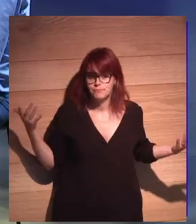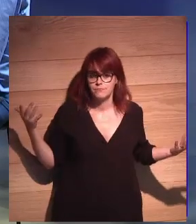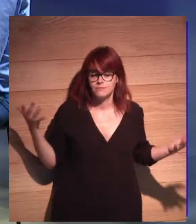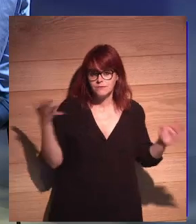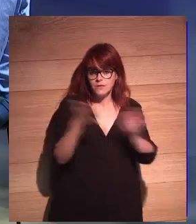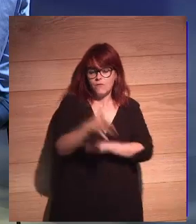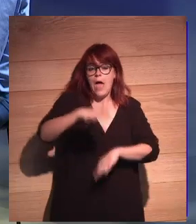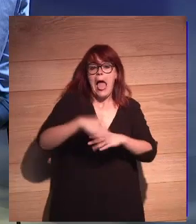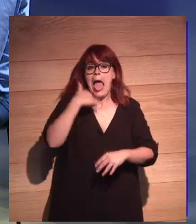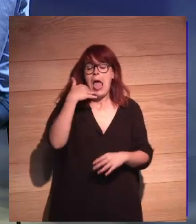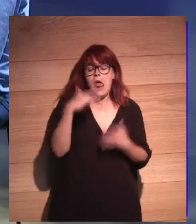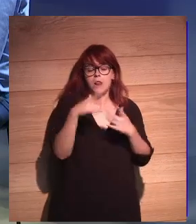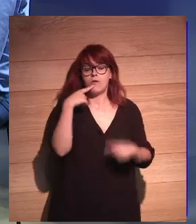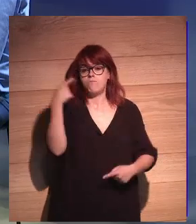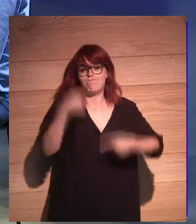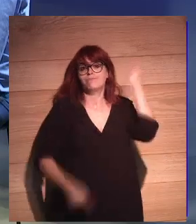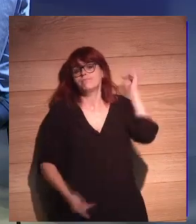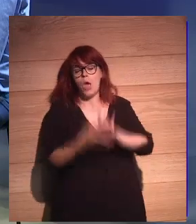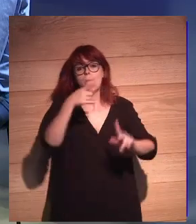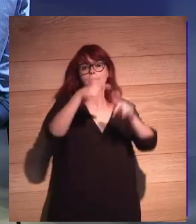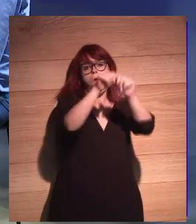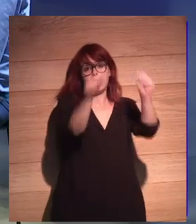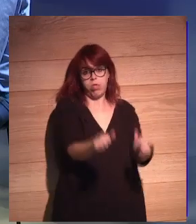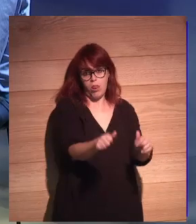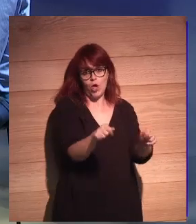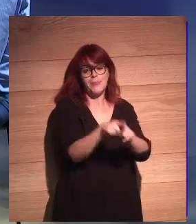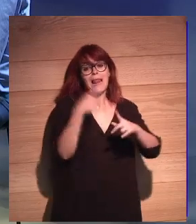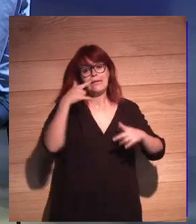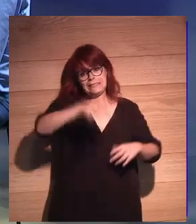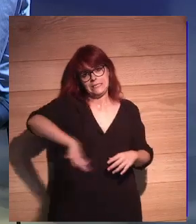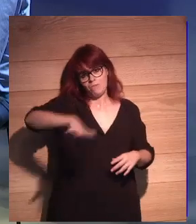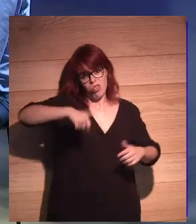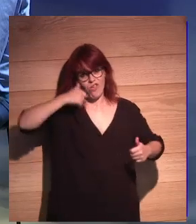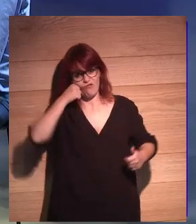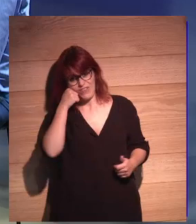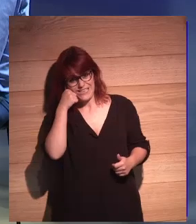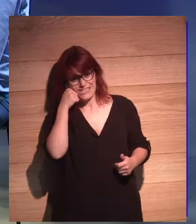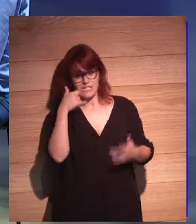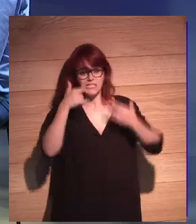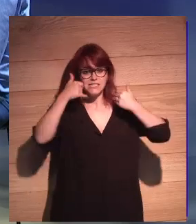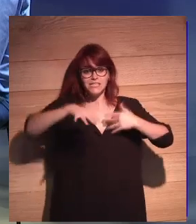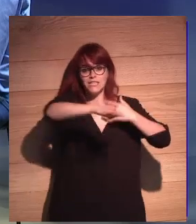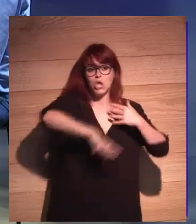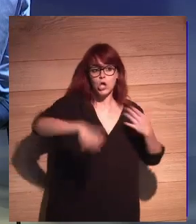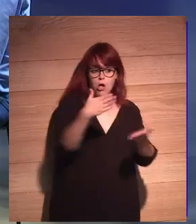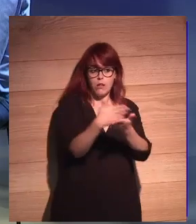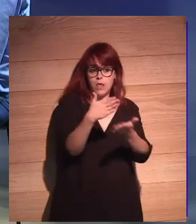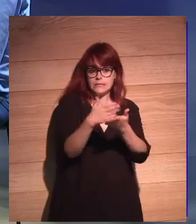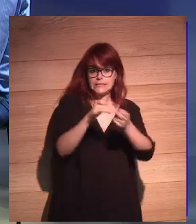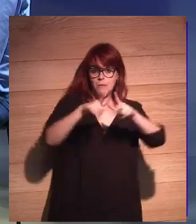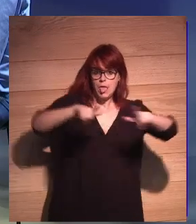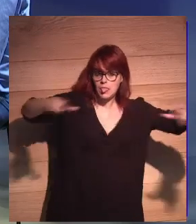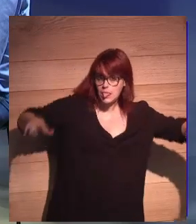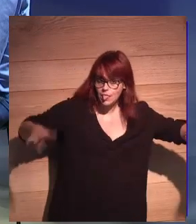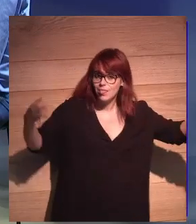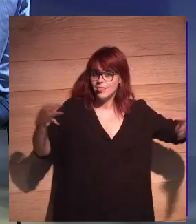elemento disruptivo que cambia el paradigma del espacio físico de la clase, por definición. Si no cambias el espacio físico de la